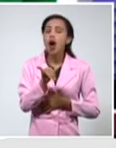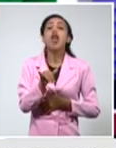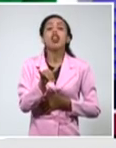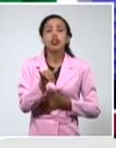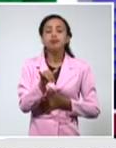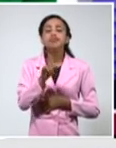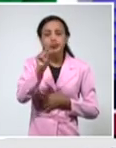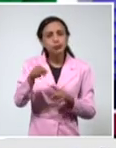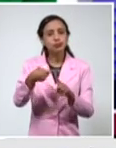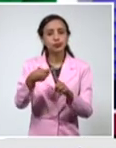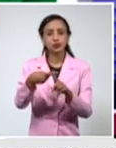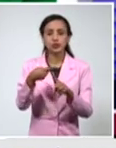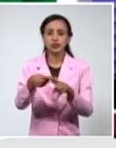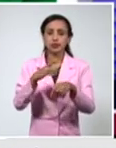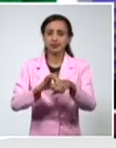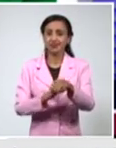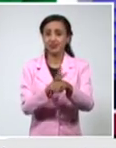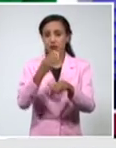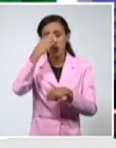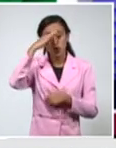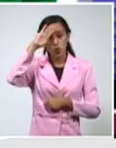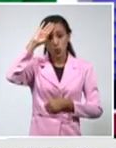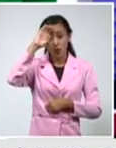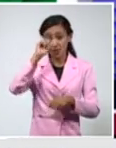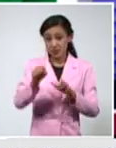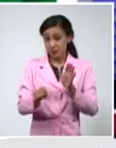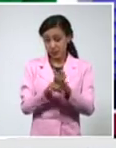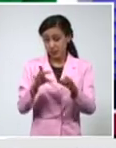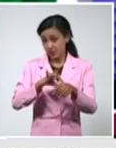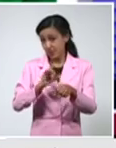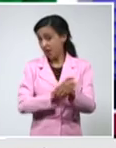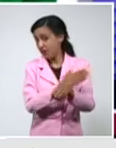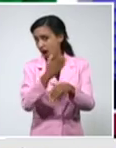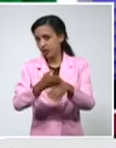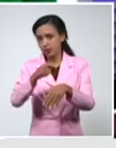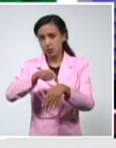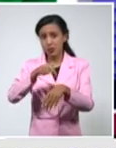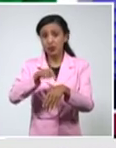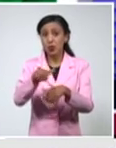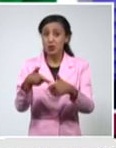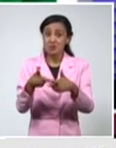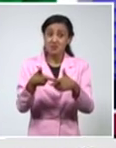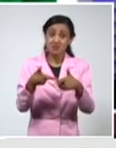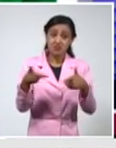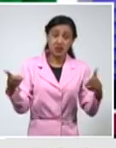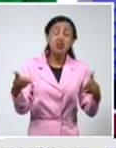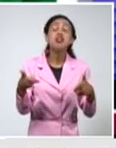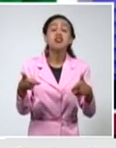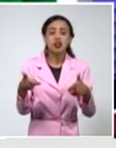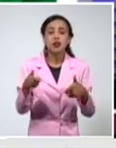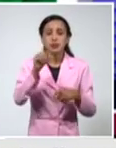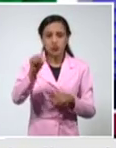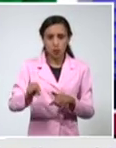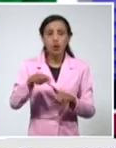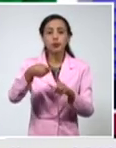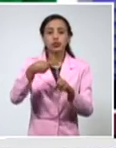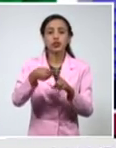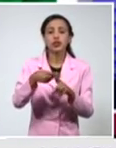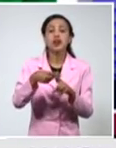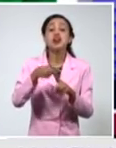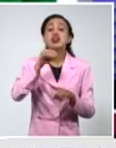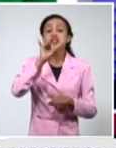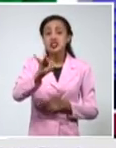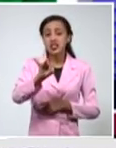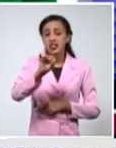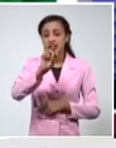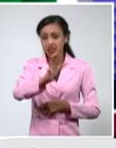con COVID-19 en Cuba. Hoy una cifra elevada todavía de activos, 733.